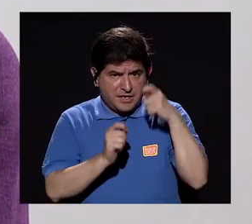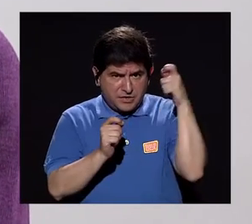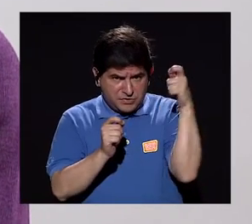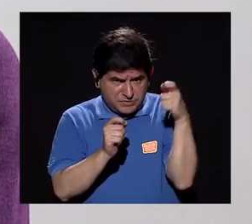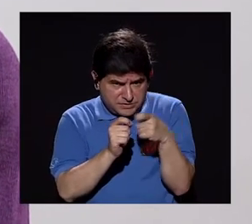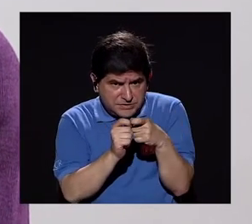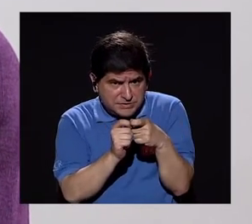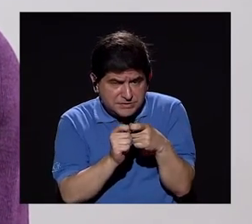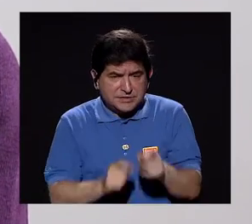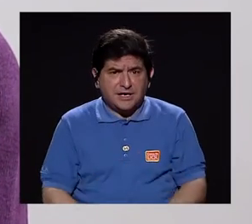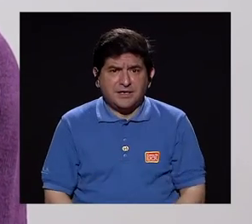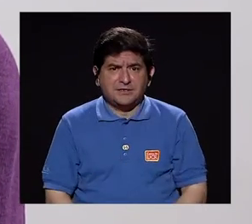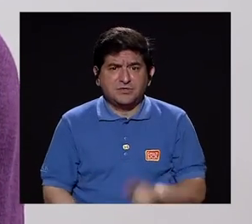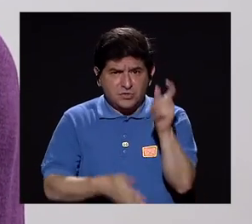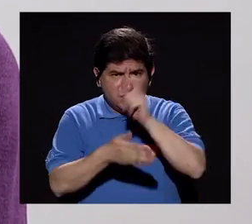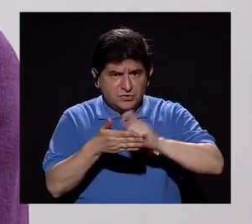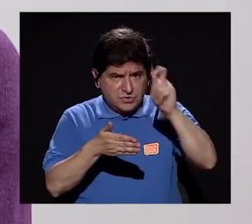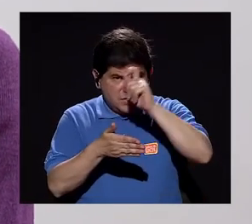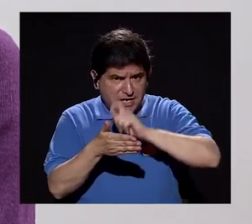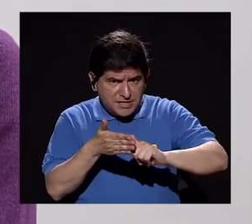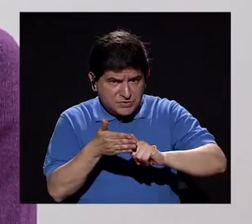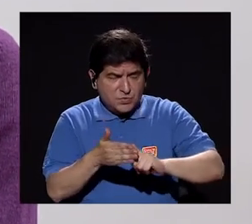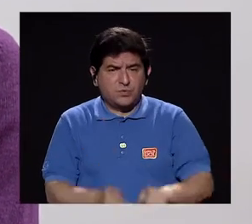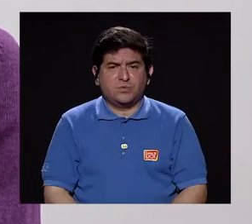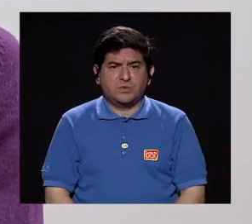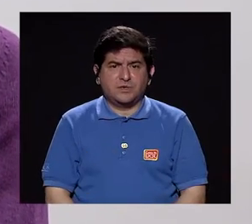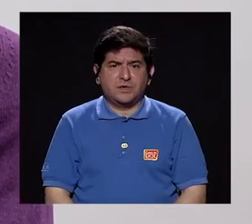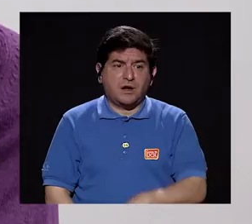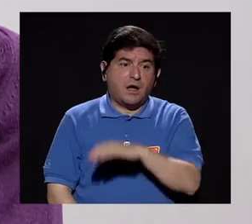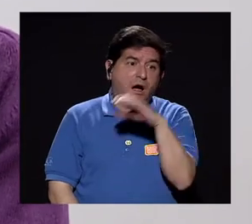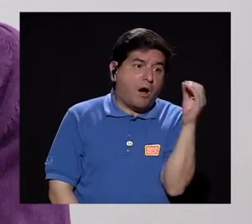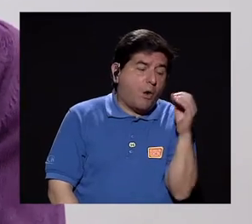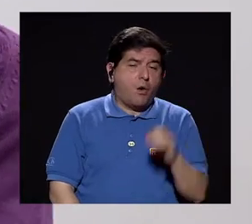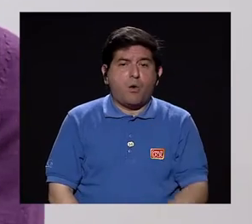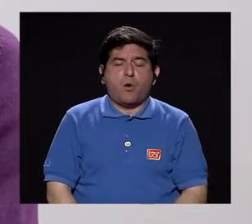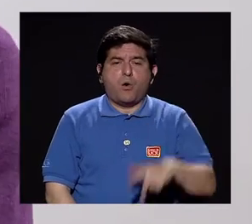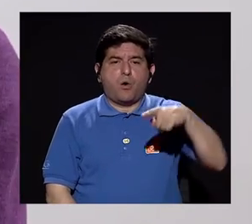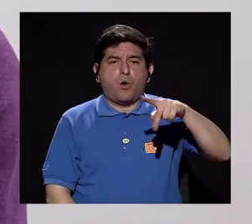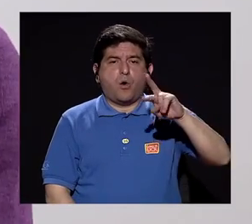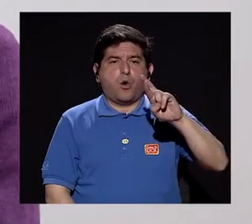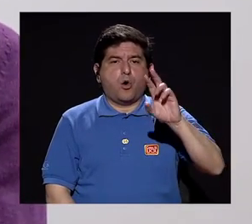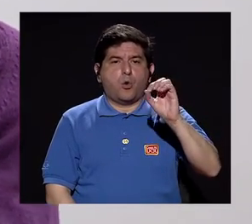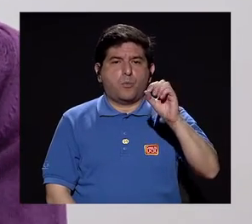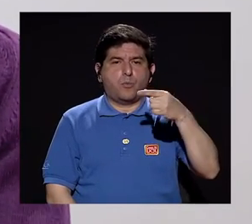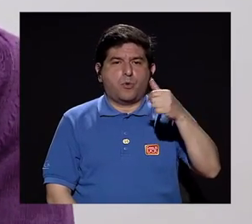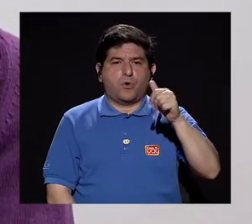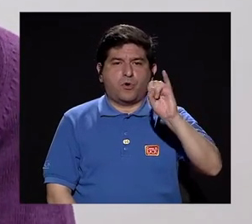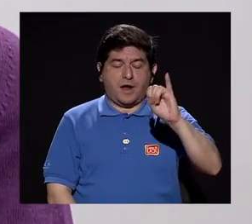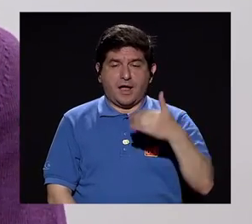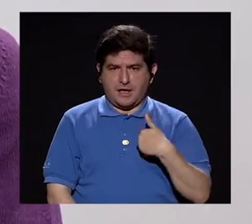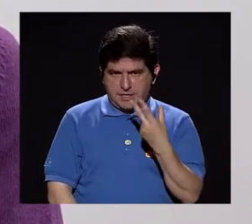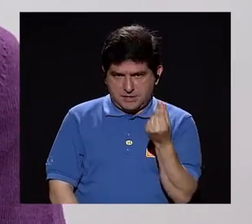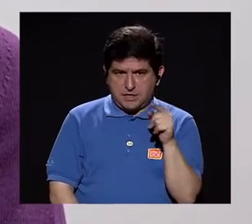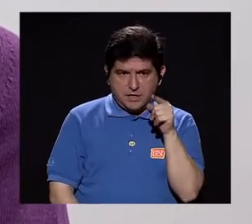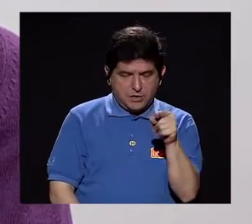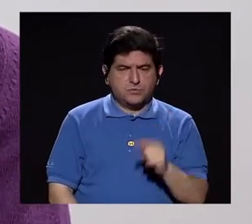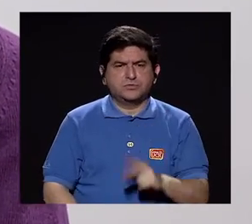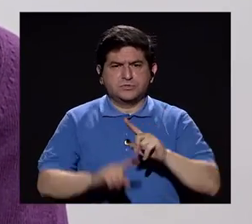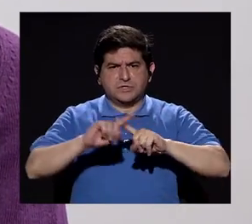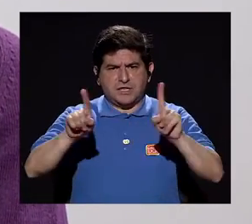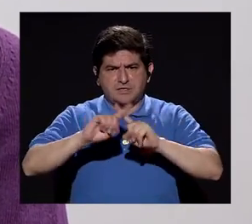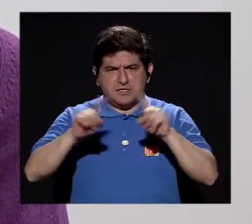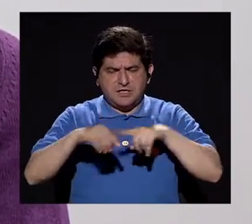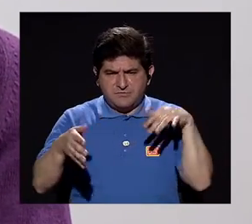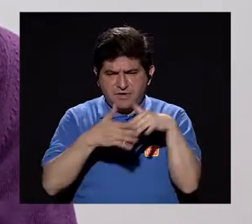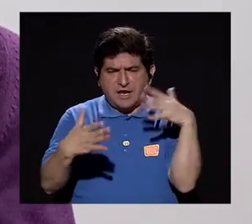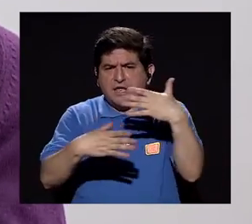la de la escuela como tal o programa tenía fondos como para que ustedes realizarán toda esa serie de